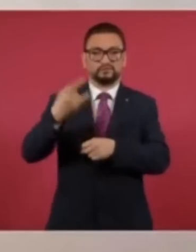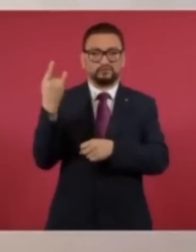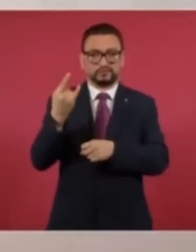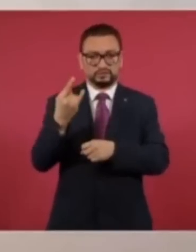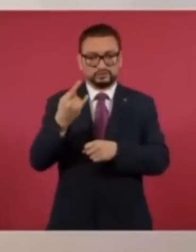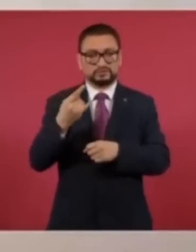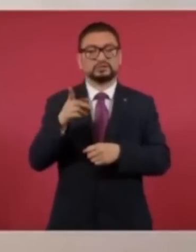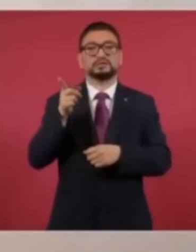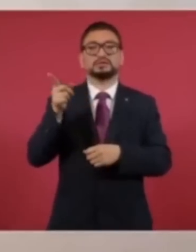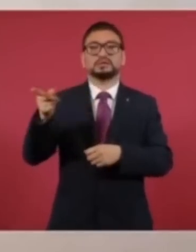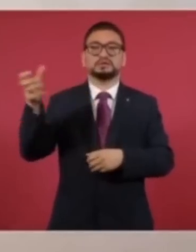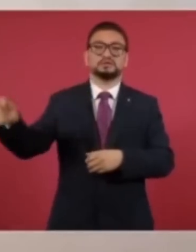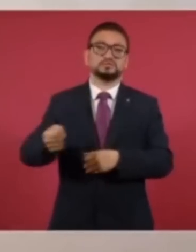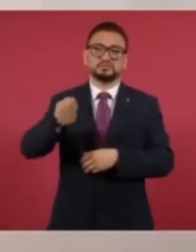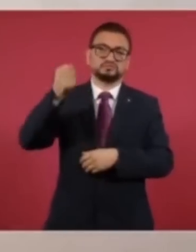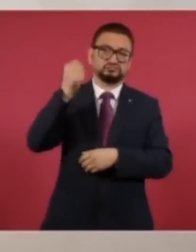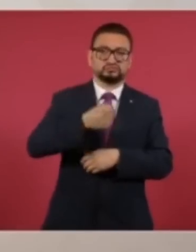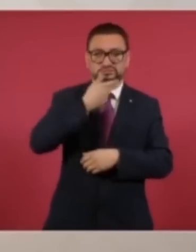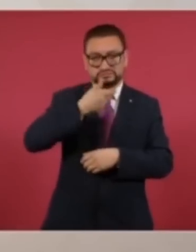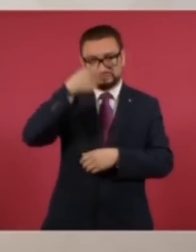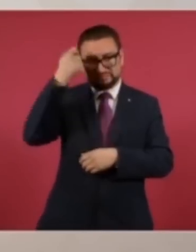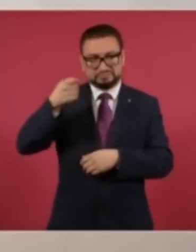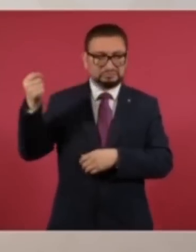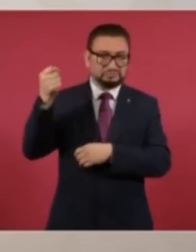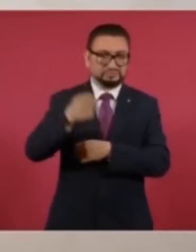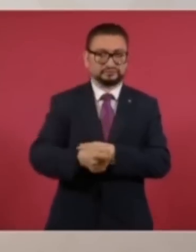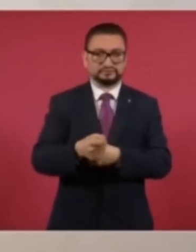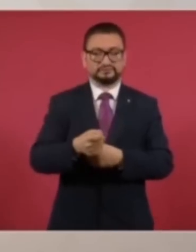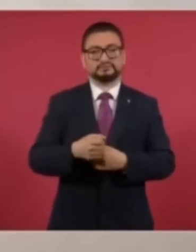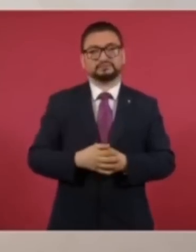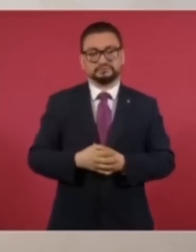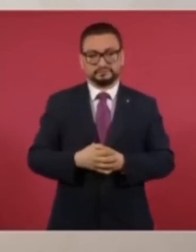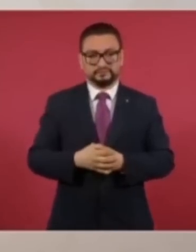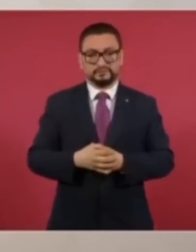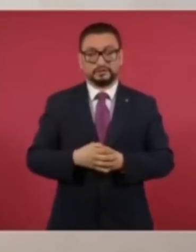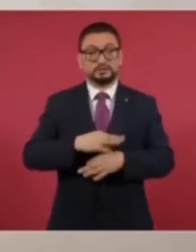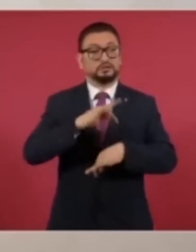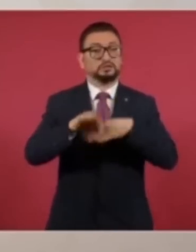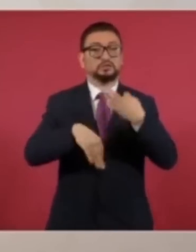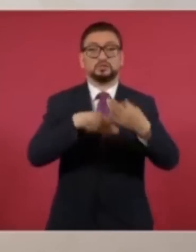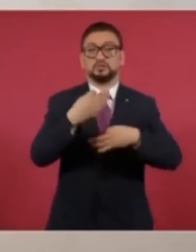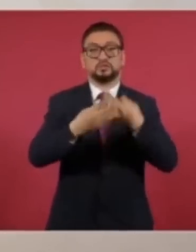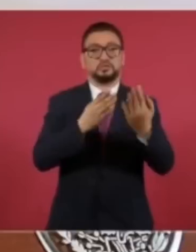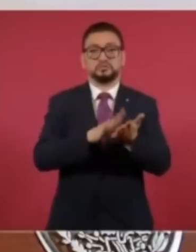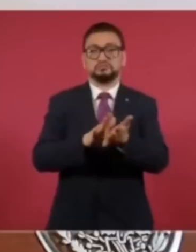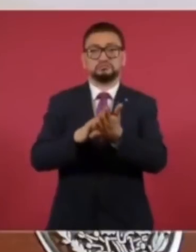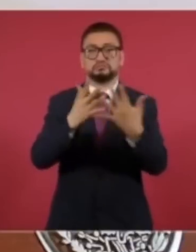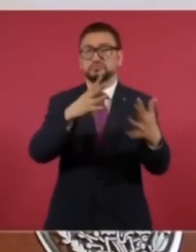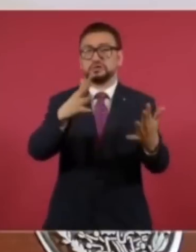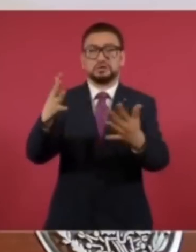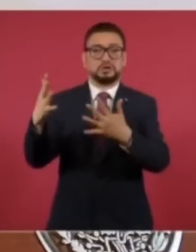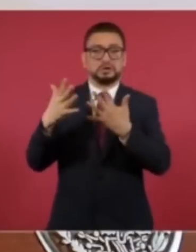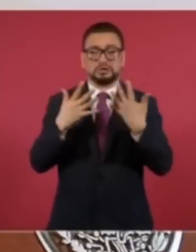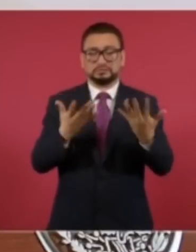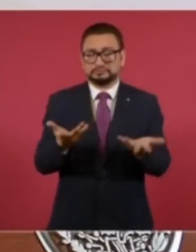que lo habían impuesto en la presidencia. Y le aplaudían en todos